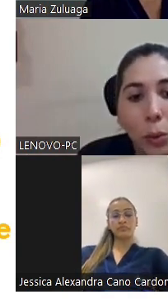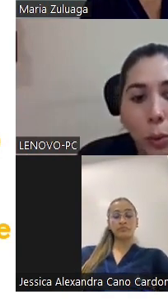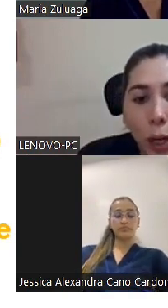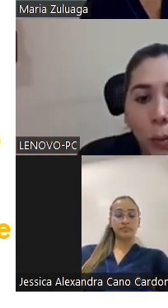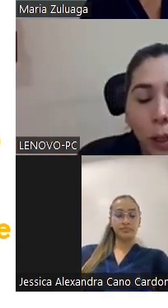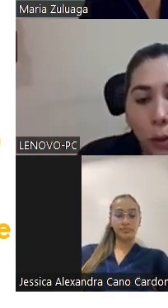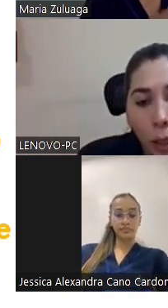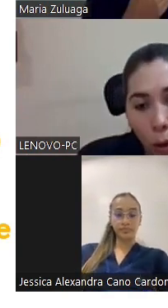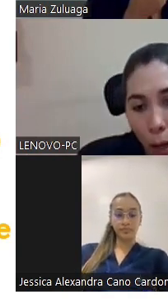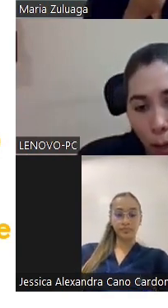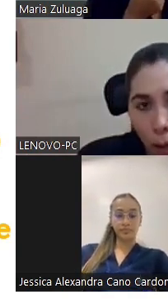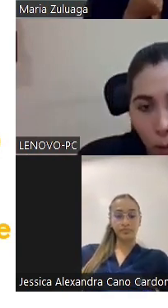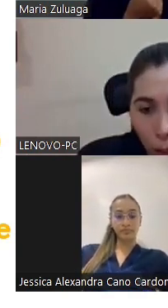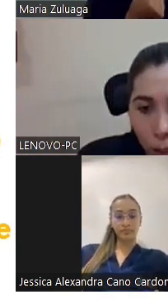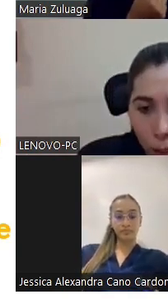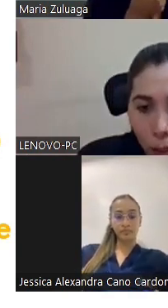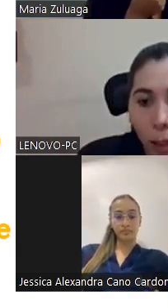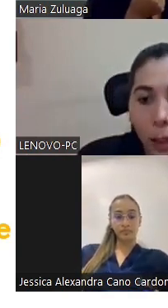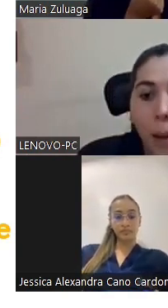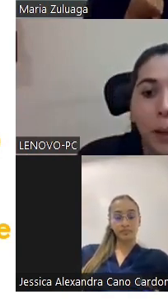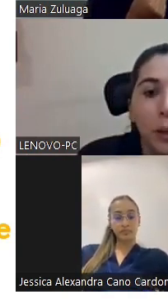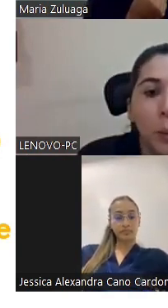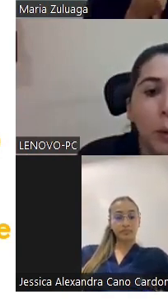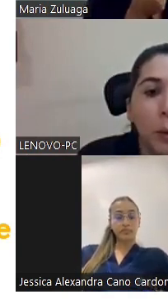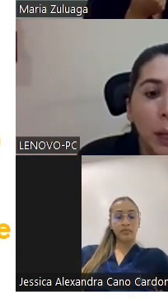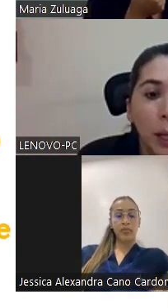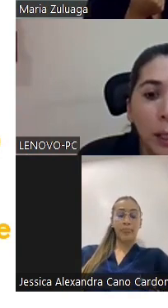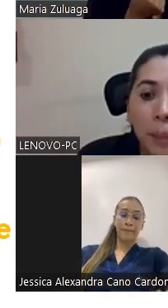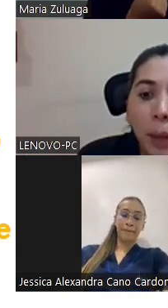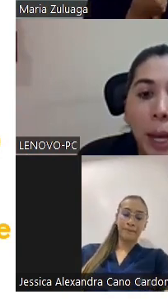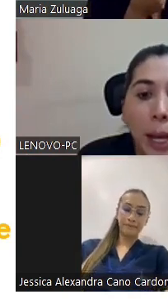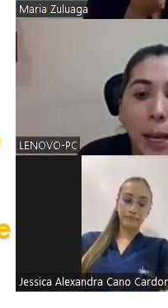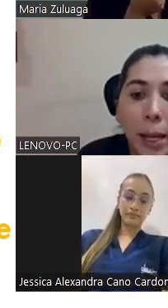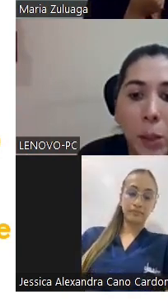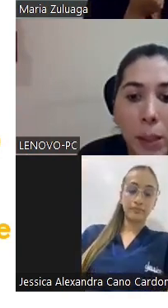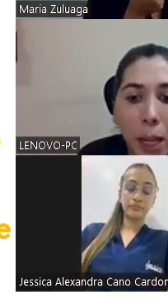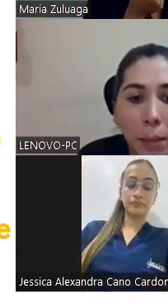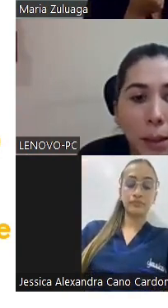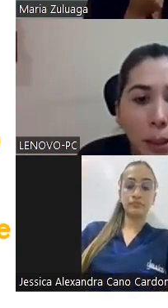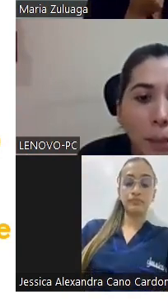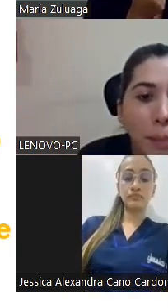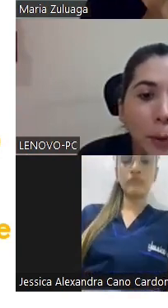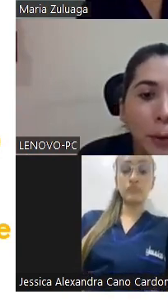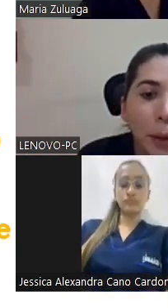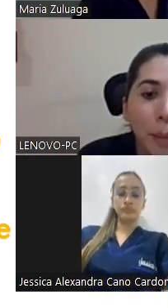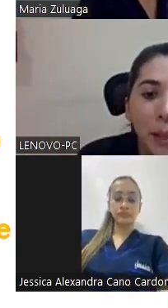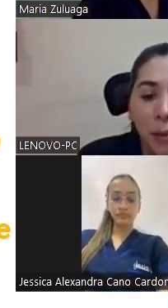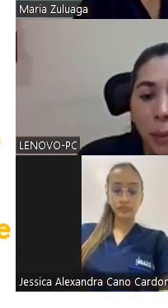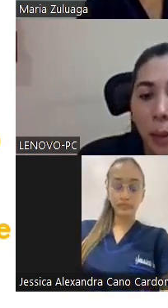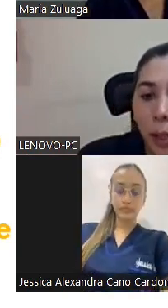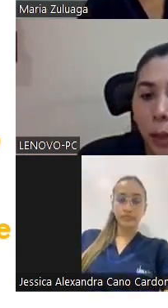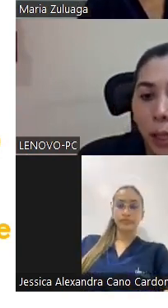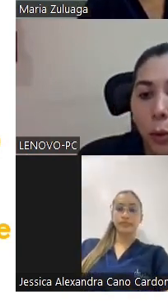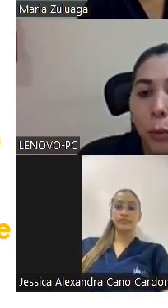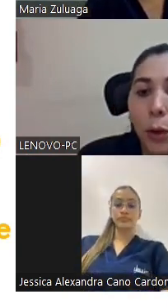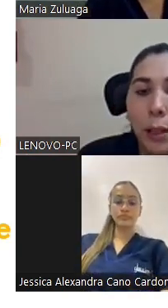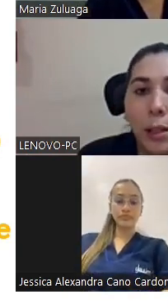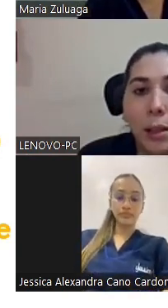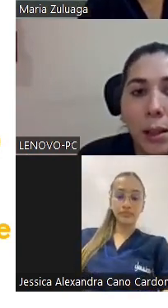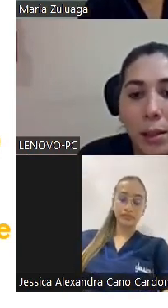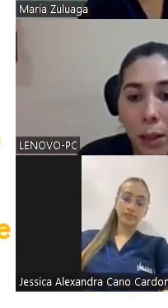en la estructura como en el contenido de la Declaración de Helsinki, presiones promovidas especialmente por empresas farmacéuticas